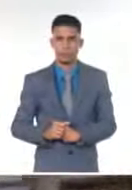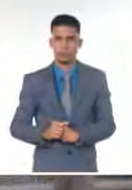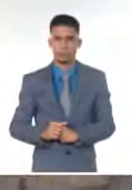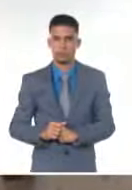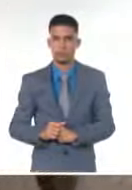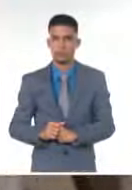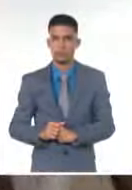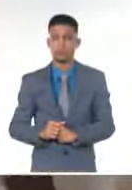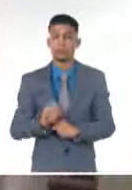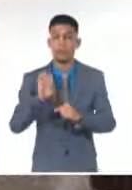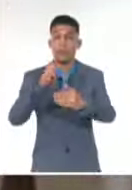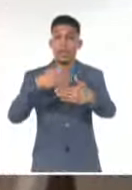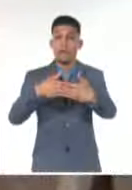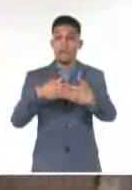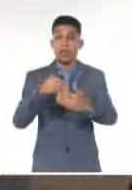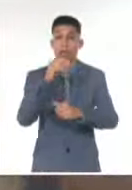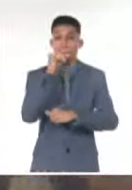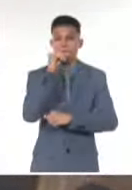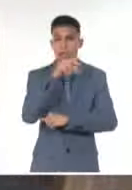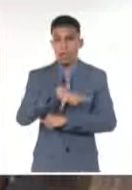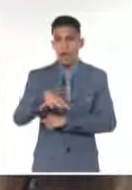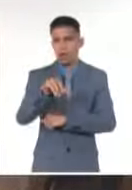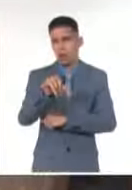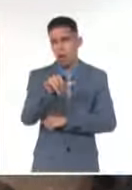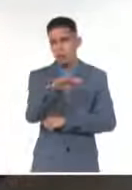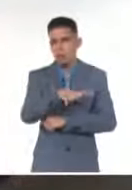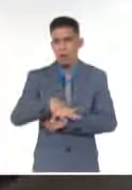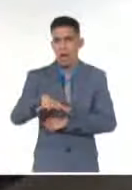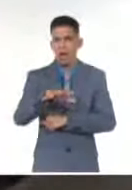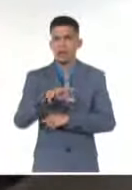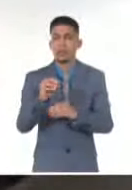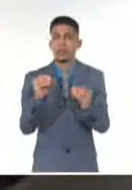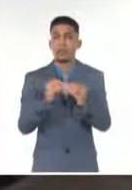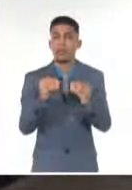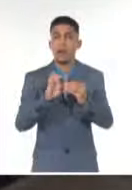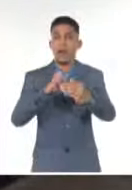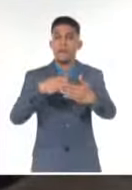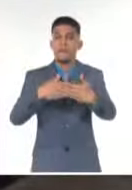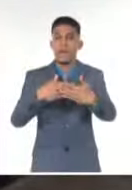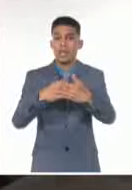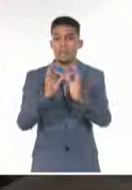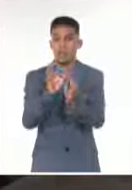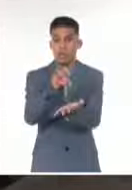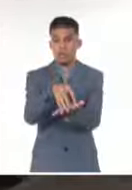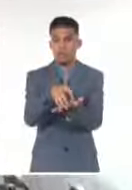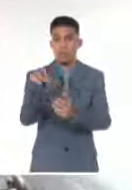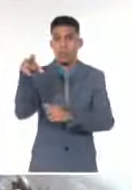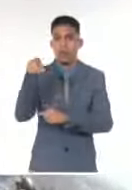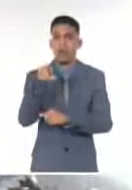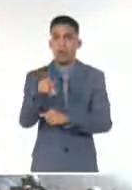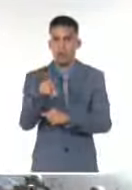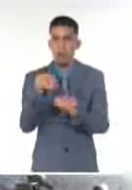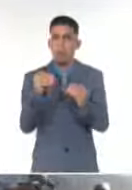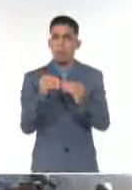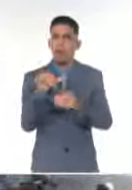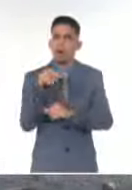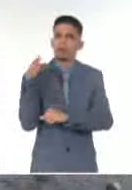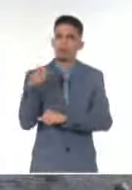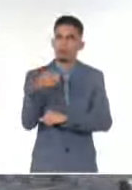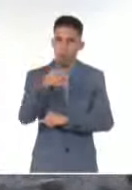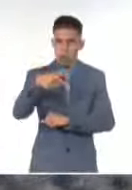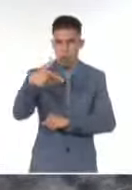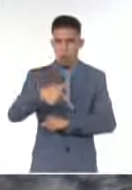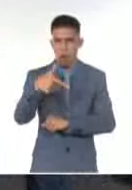La unidad empresarial de base silvícola, la FE, perteneciente a la empresa agroforestal Guanacavives, formó parte del recorrido que realizó este jueves